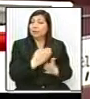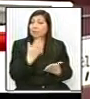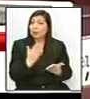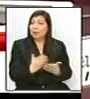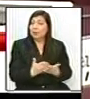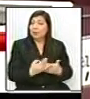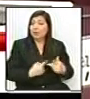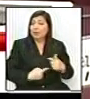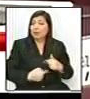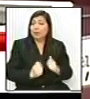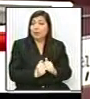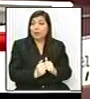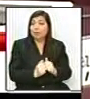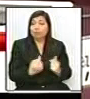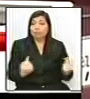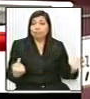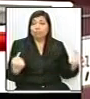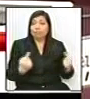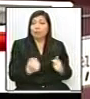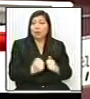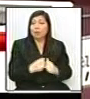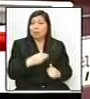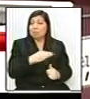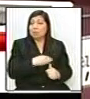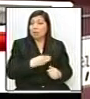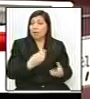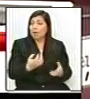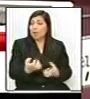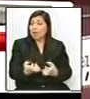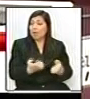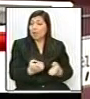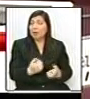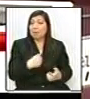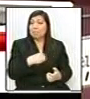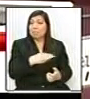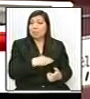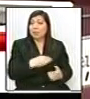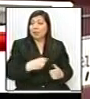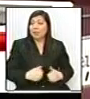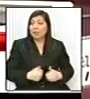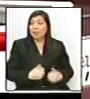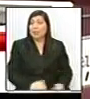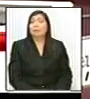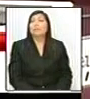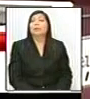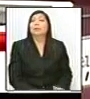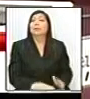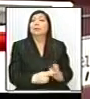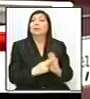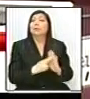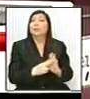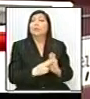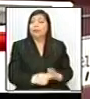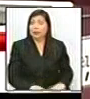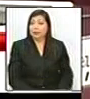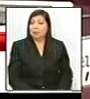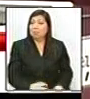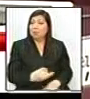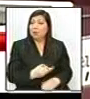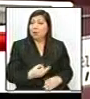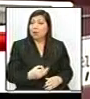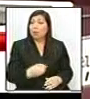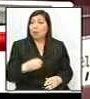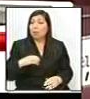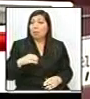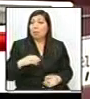que venía una controversia con el Ministerio de Economía y el Ministerio de Vivienda. En representación de la provincia de Coronel